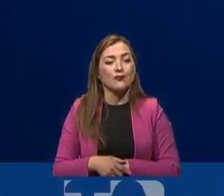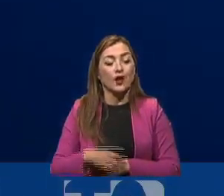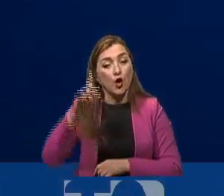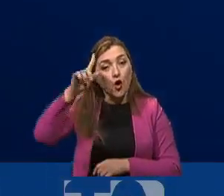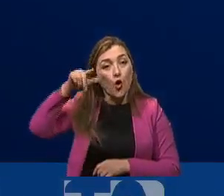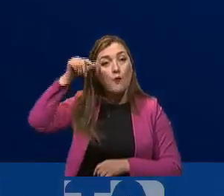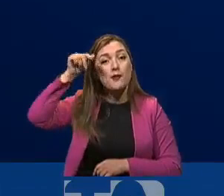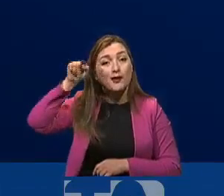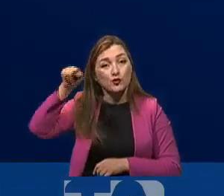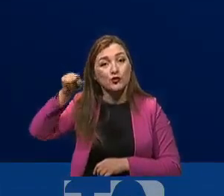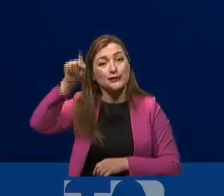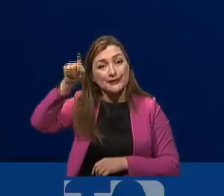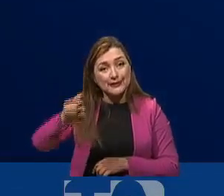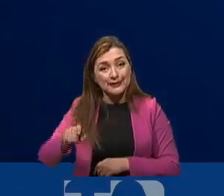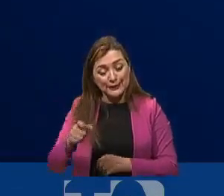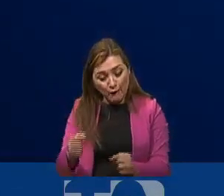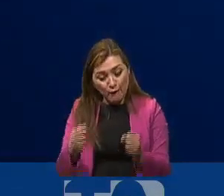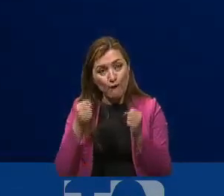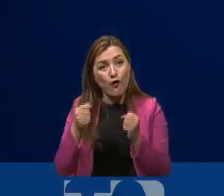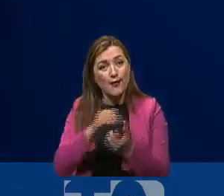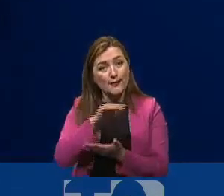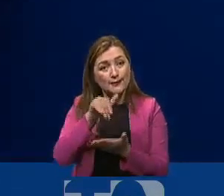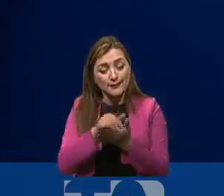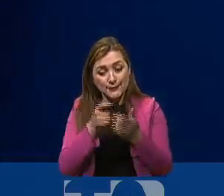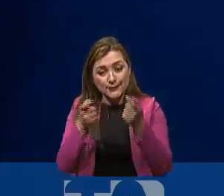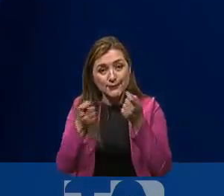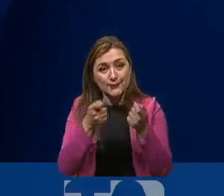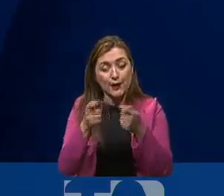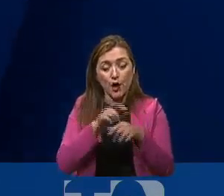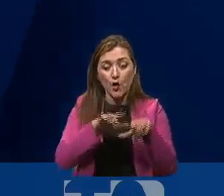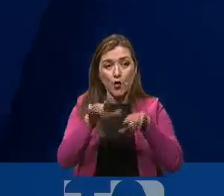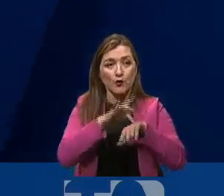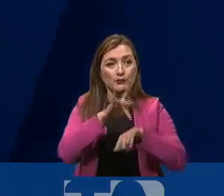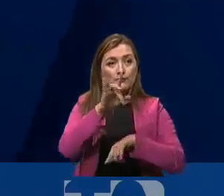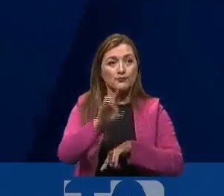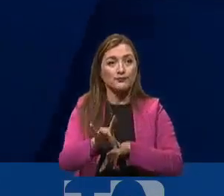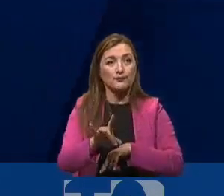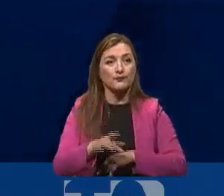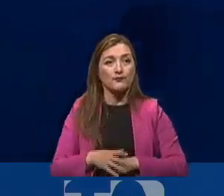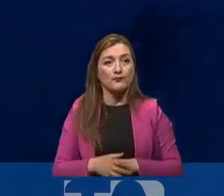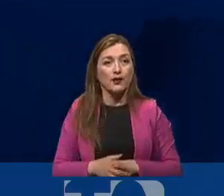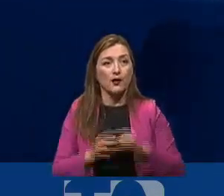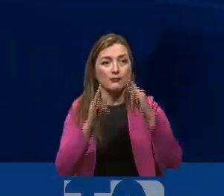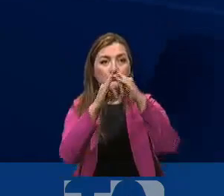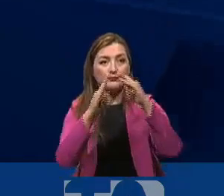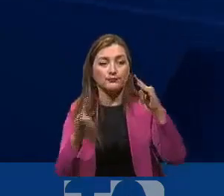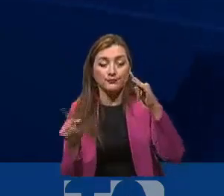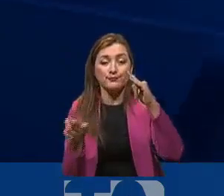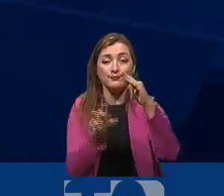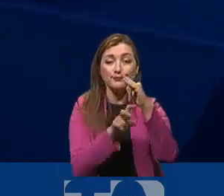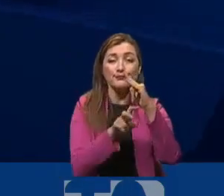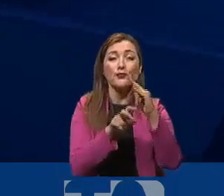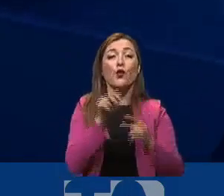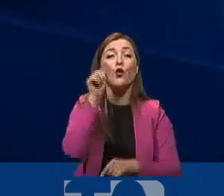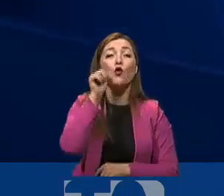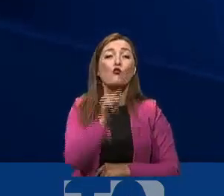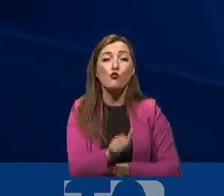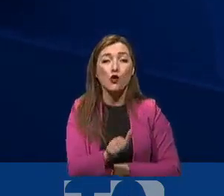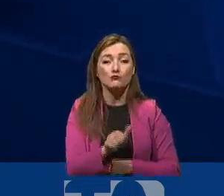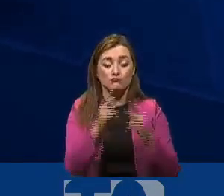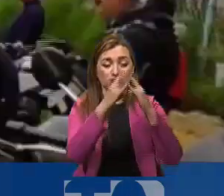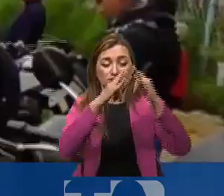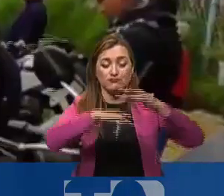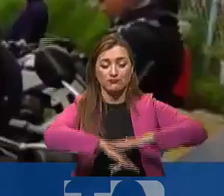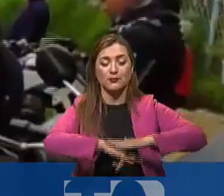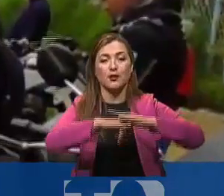del gobierno local, que estos lugares donde estamos viendo ahora, que están abandonados, que están siendo guaridas de delincuentes, se haga una intervención para que